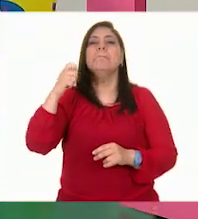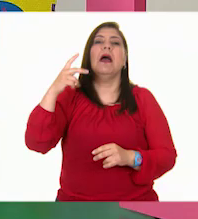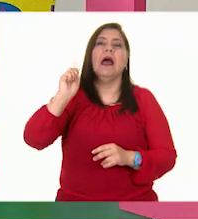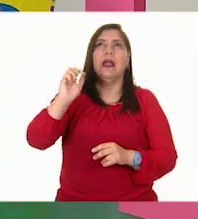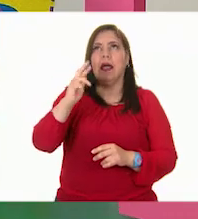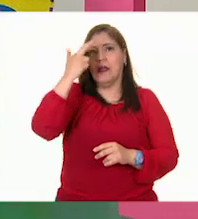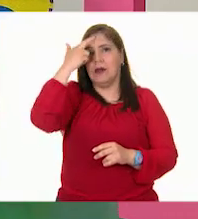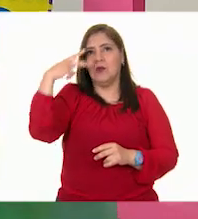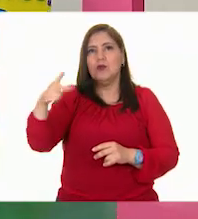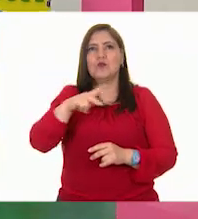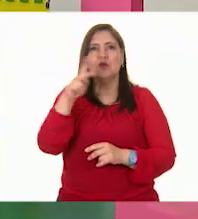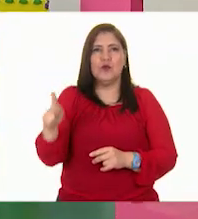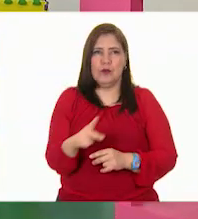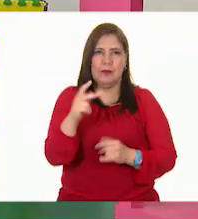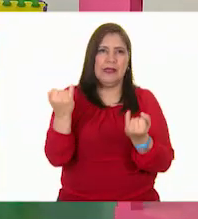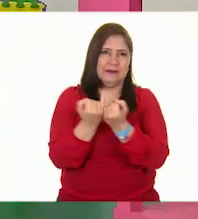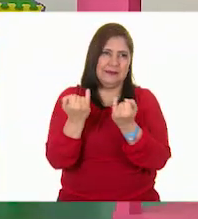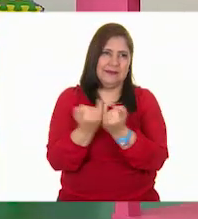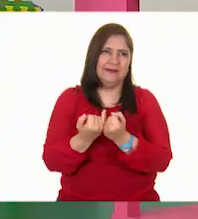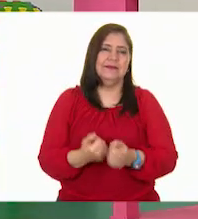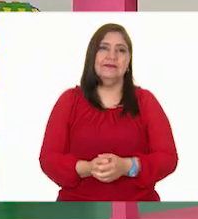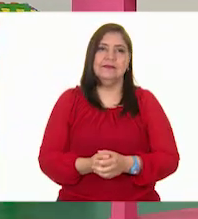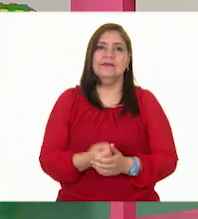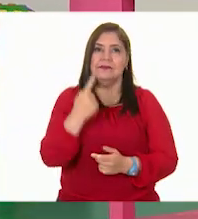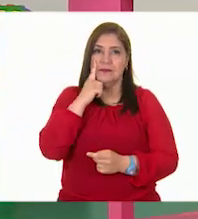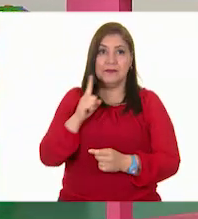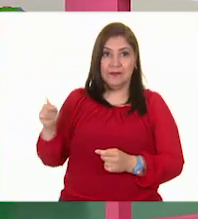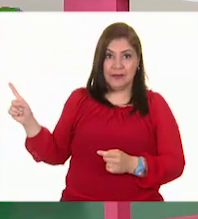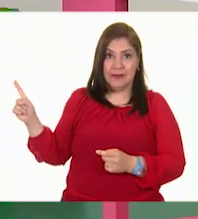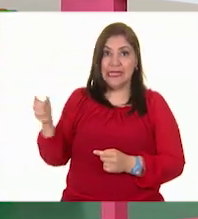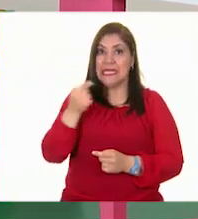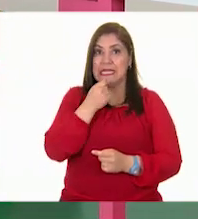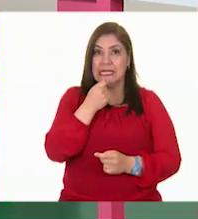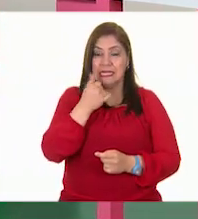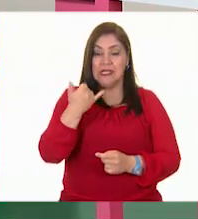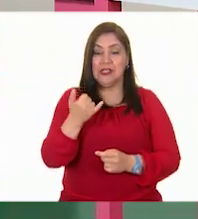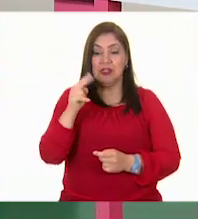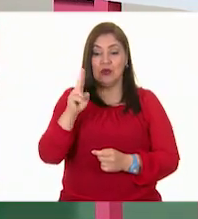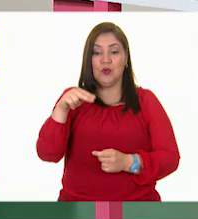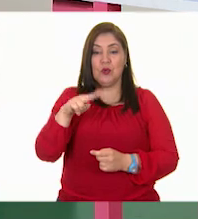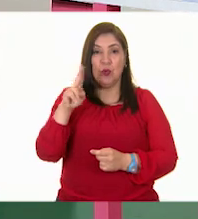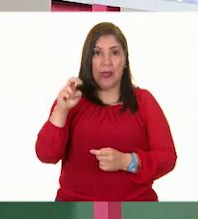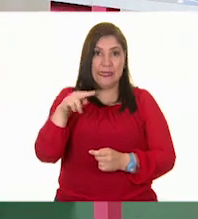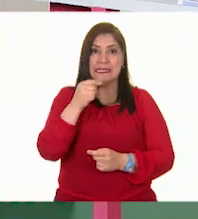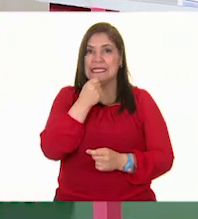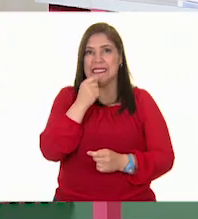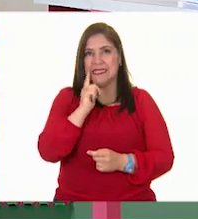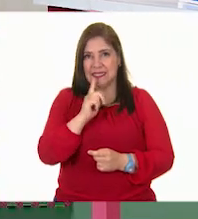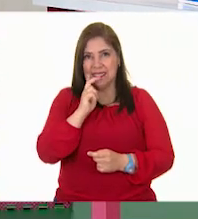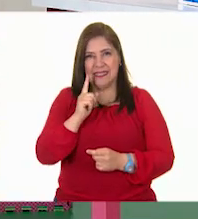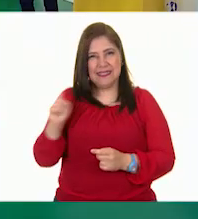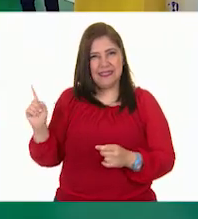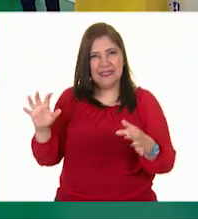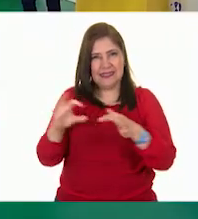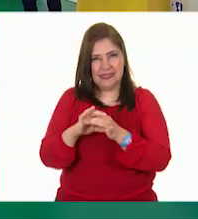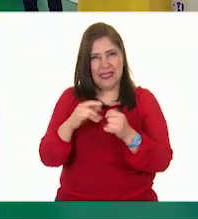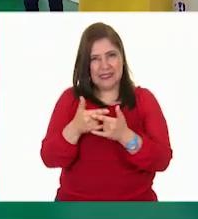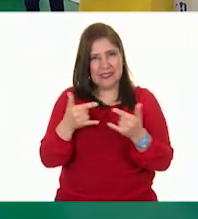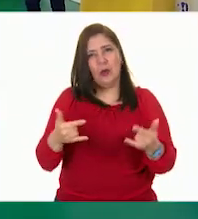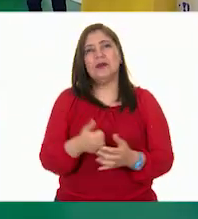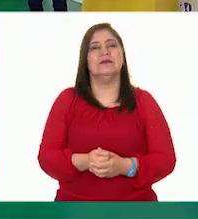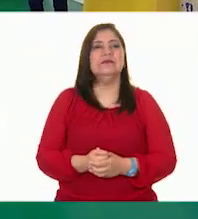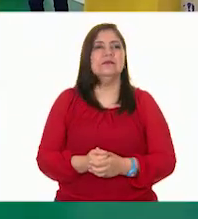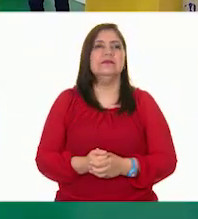suyo. Y, como vieron en pantalla, ella era Yunuen. Ay, qué padre, ¿verdad?